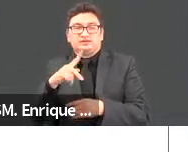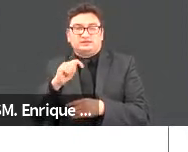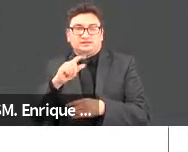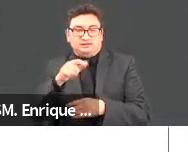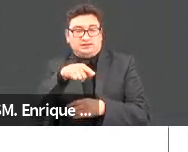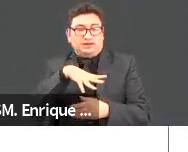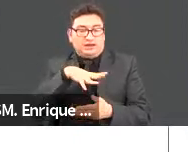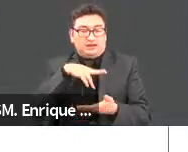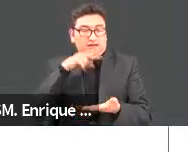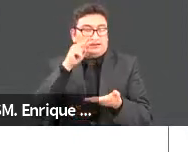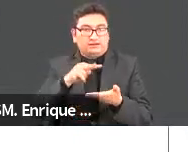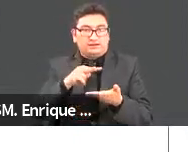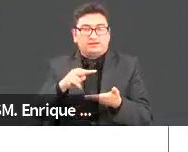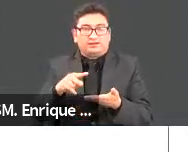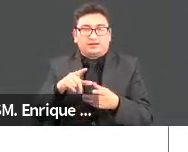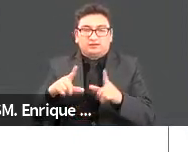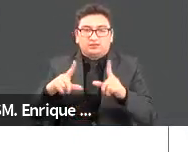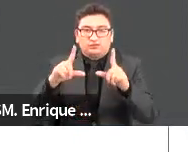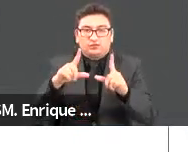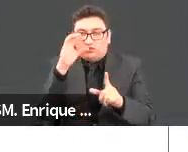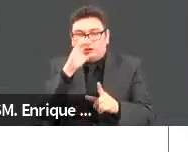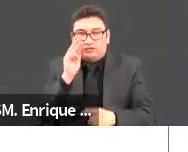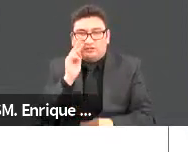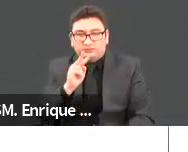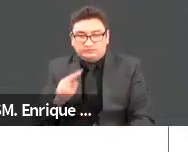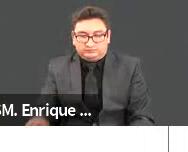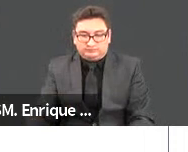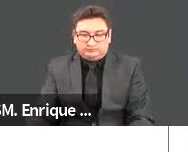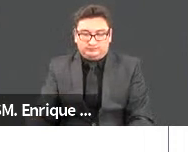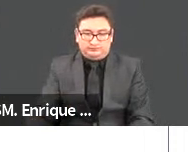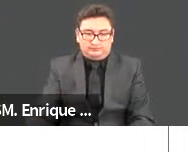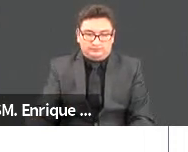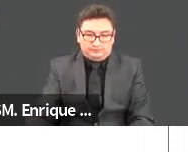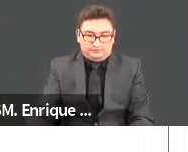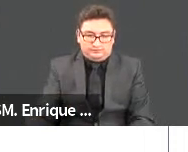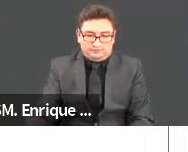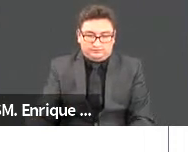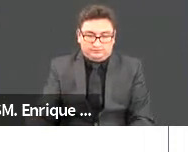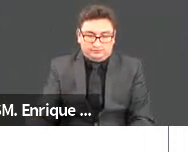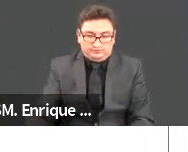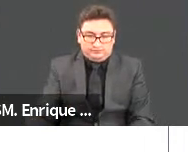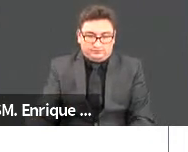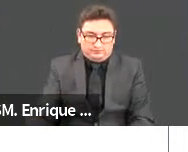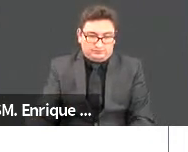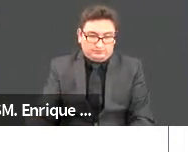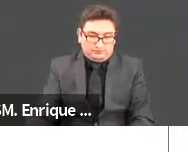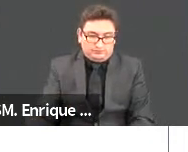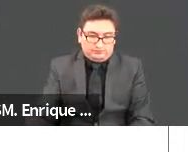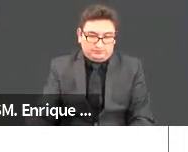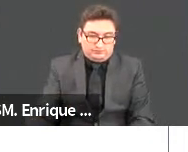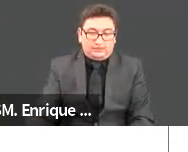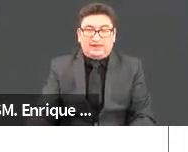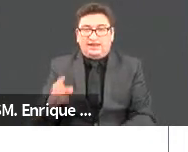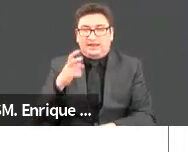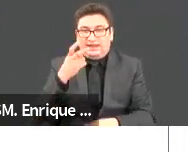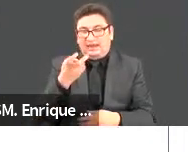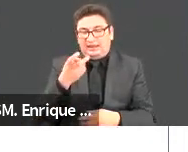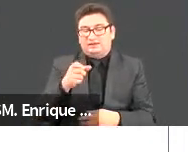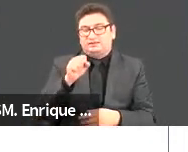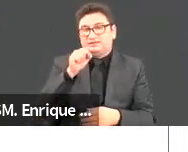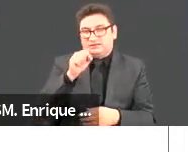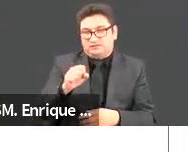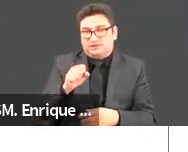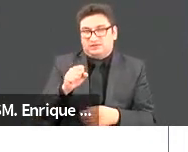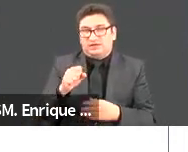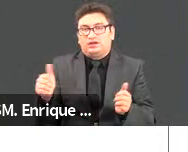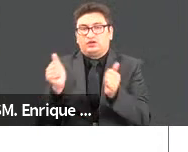pantalla con la portada de uno de estos semanarios y su Gaceta en una